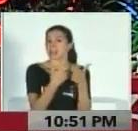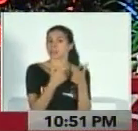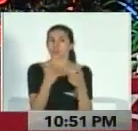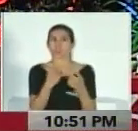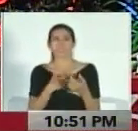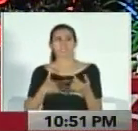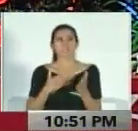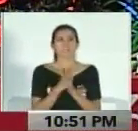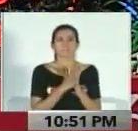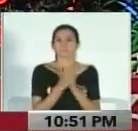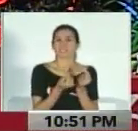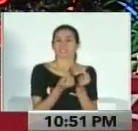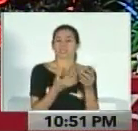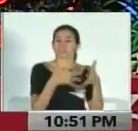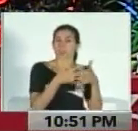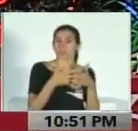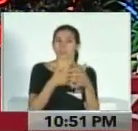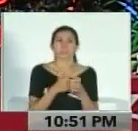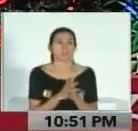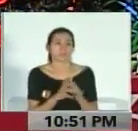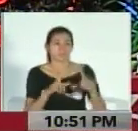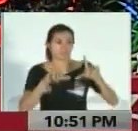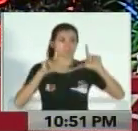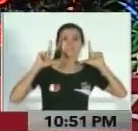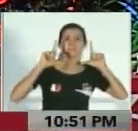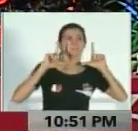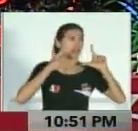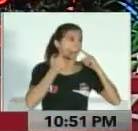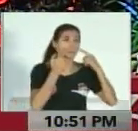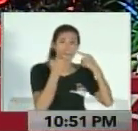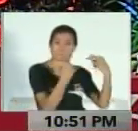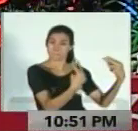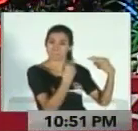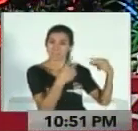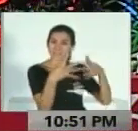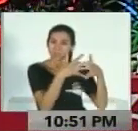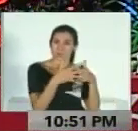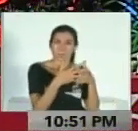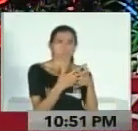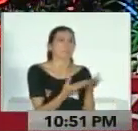Entonces ellos se asoman para ver, para que los gringos lo vean a quién le mandan la plata, por qué vía se la mandan.